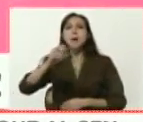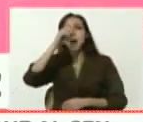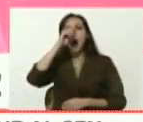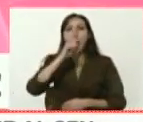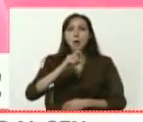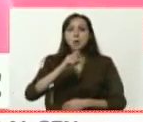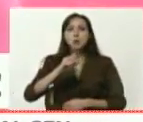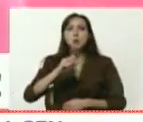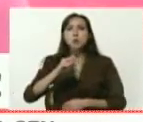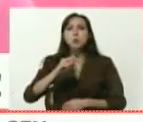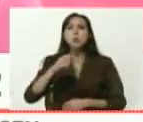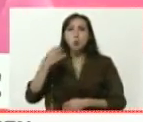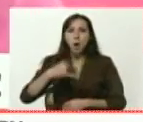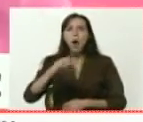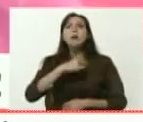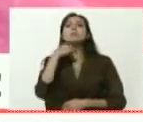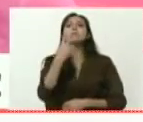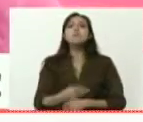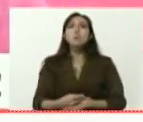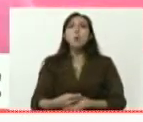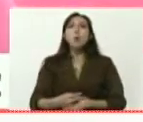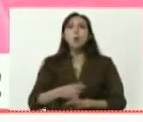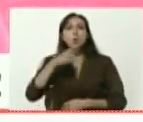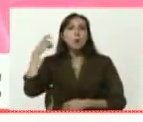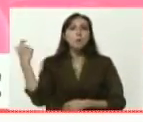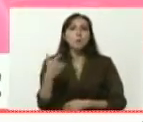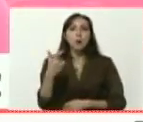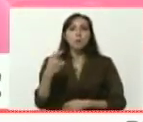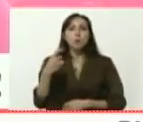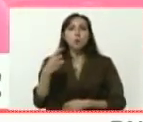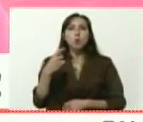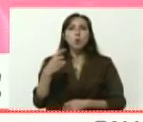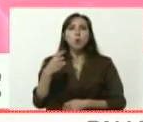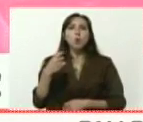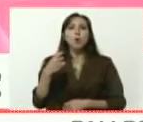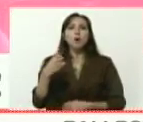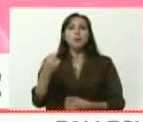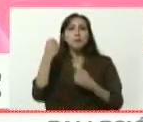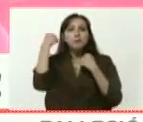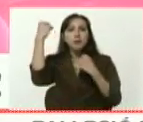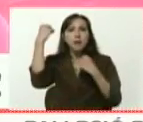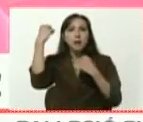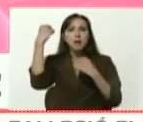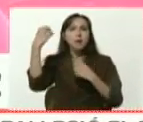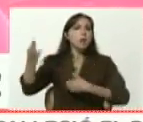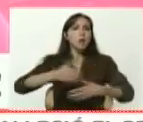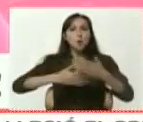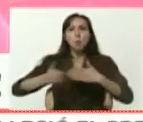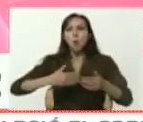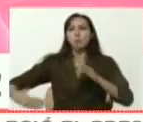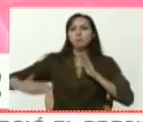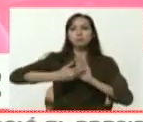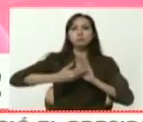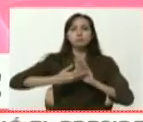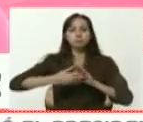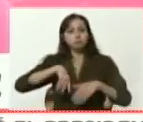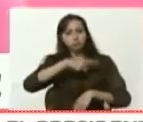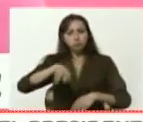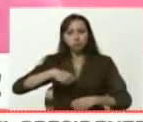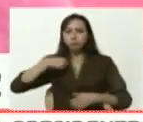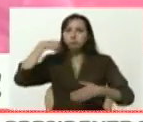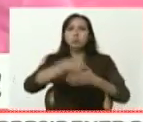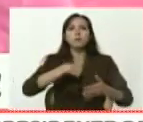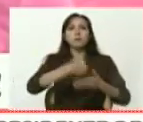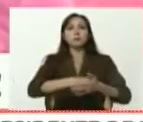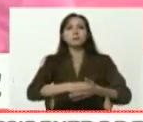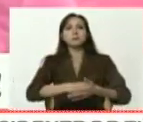aparece la voz de los pueblos y se levantan contra la ignominia y contra la dominación. Bueno, pueblo